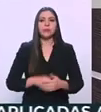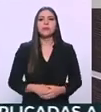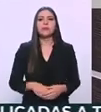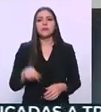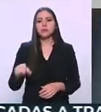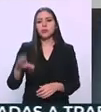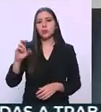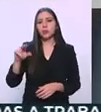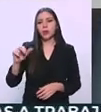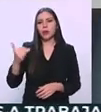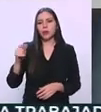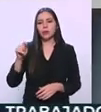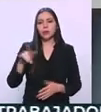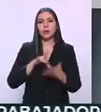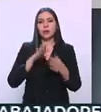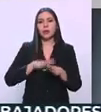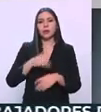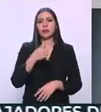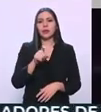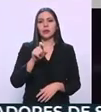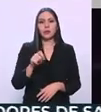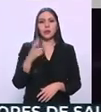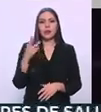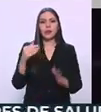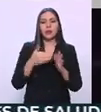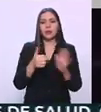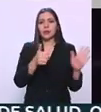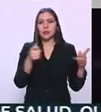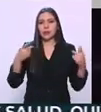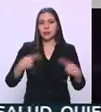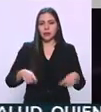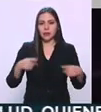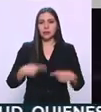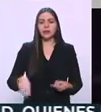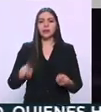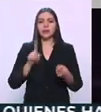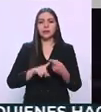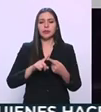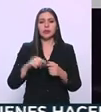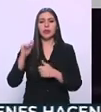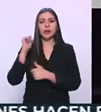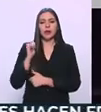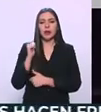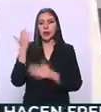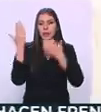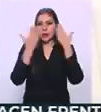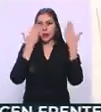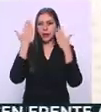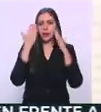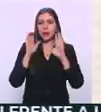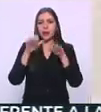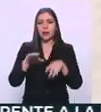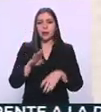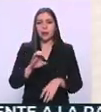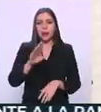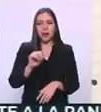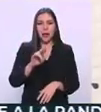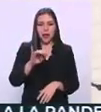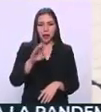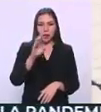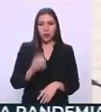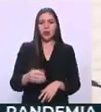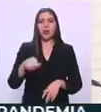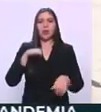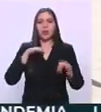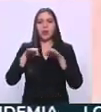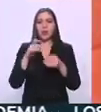más de 123.600 personas, entre becarios, catedráticos e investigadores adscritos al Sistema Nacional